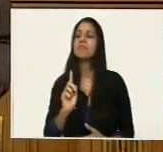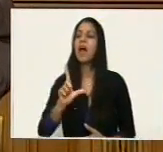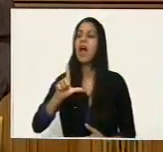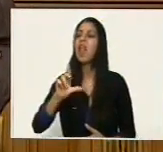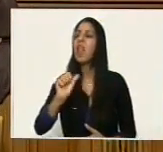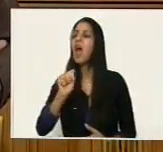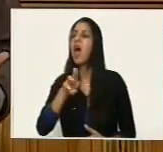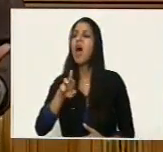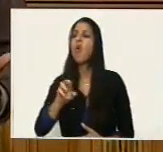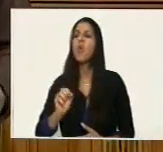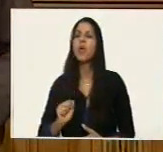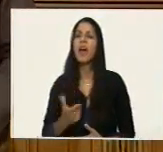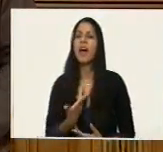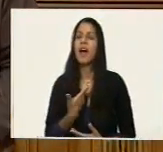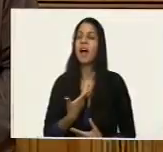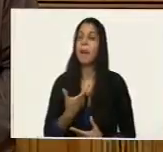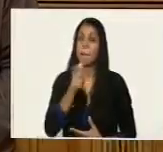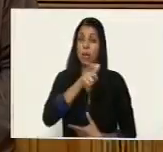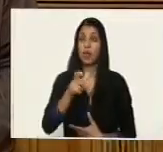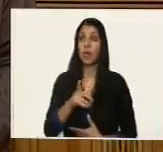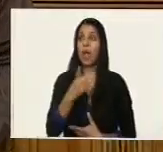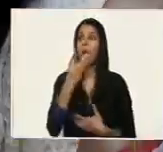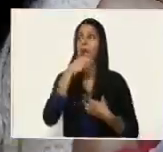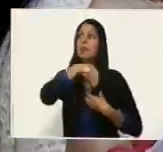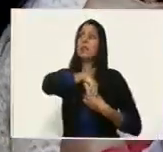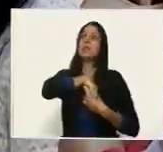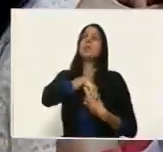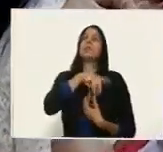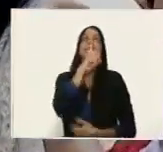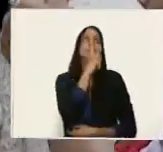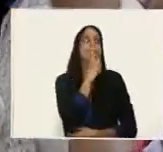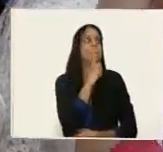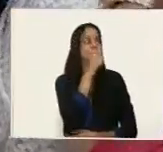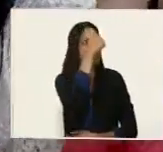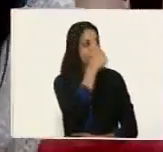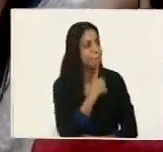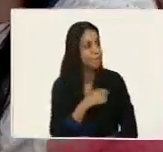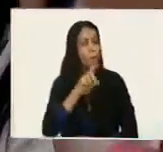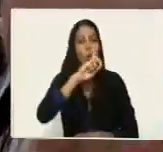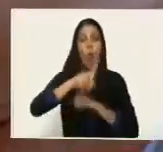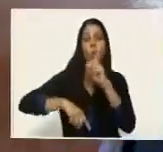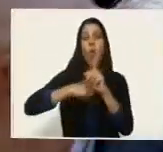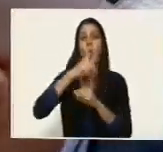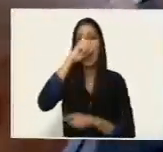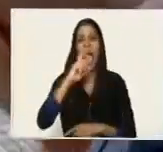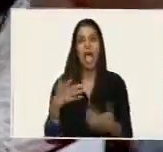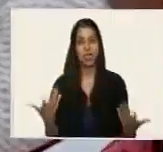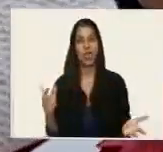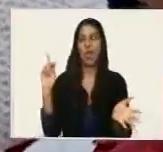tenían ese discurso guardado hace un año.